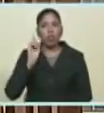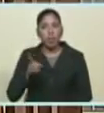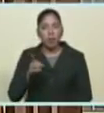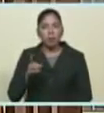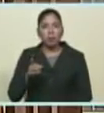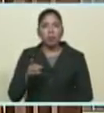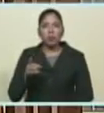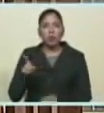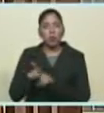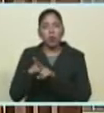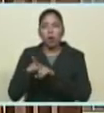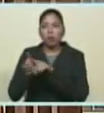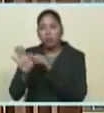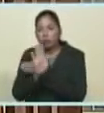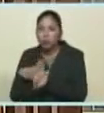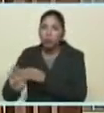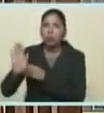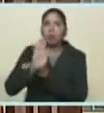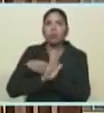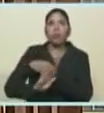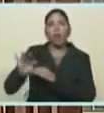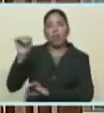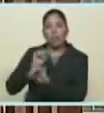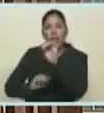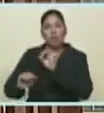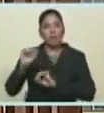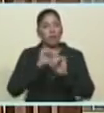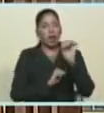ir protegiendo la inversión, protegiendo al pueblo.